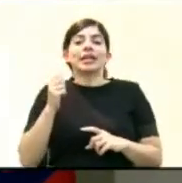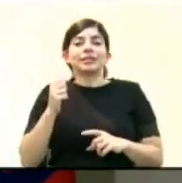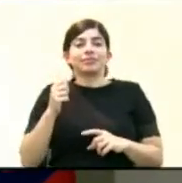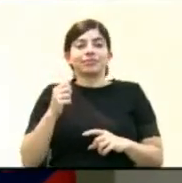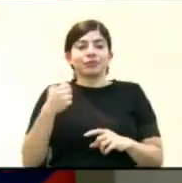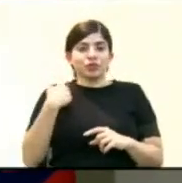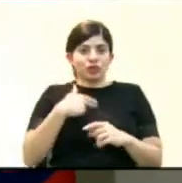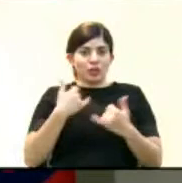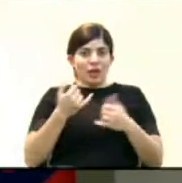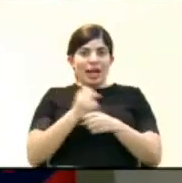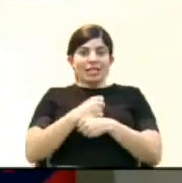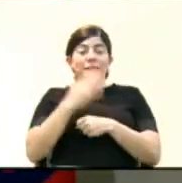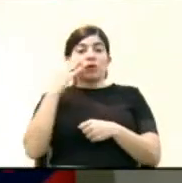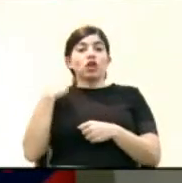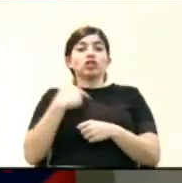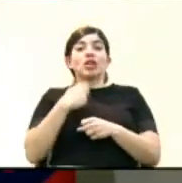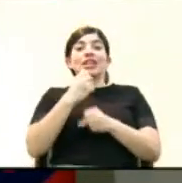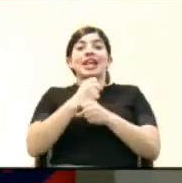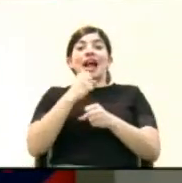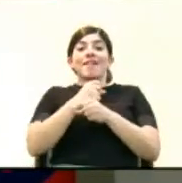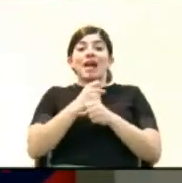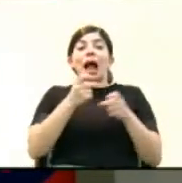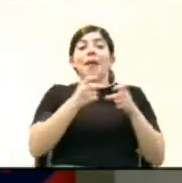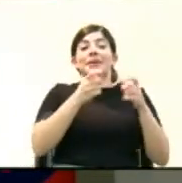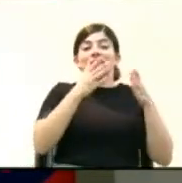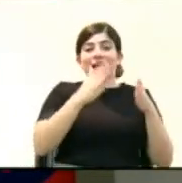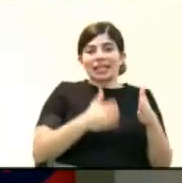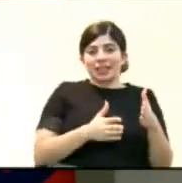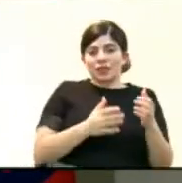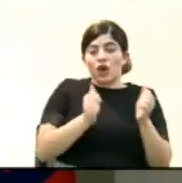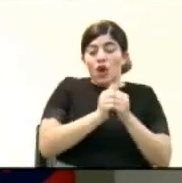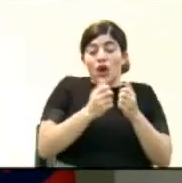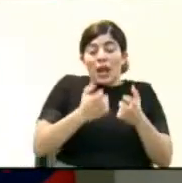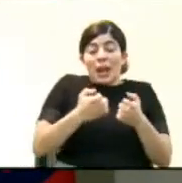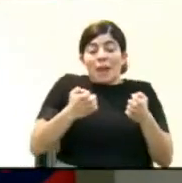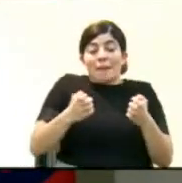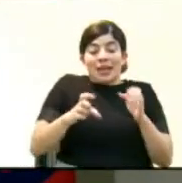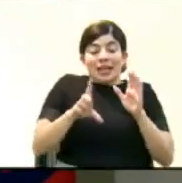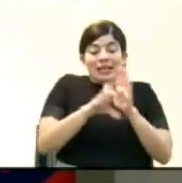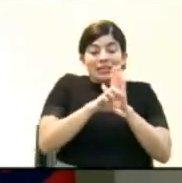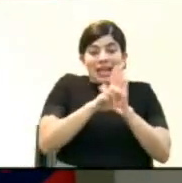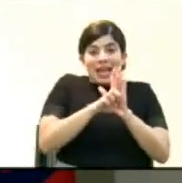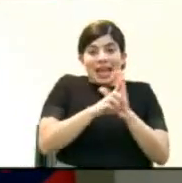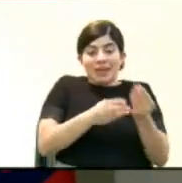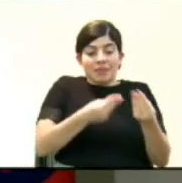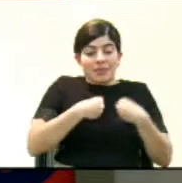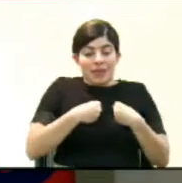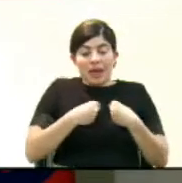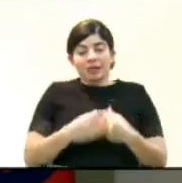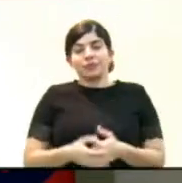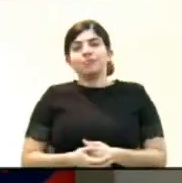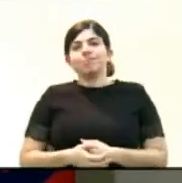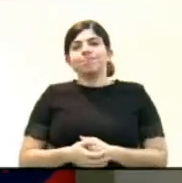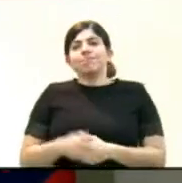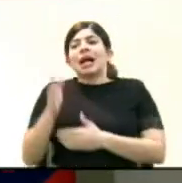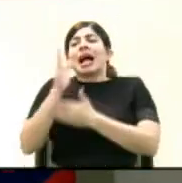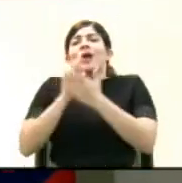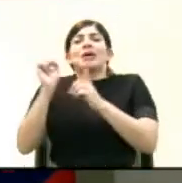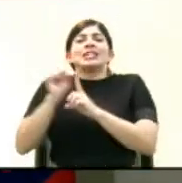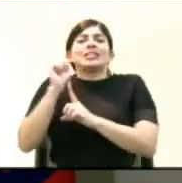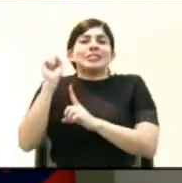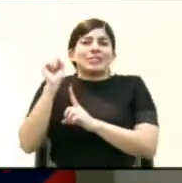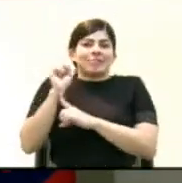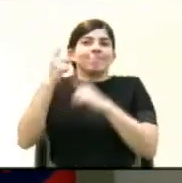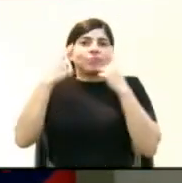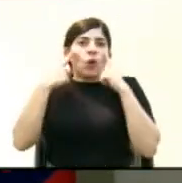nos estamos haciendo. Acuérdense que estamos trabajando nosotros en el ámbito administrativo con las herramientas que nos da la Ley General de Salud y algunos casos pues sí los